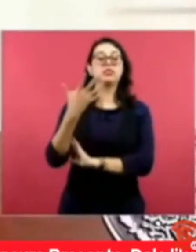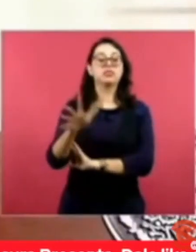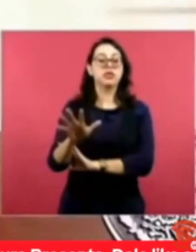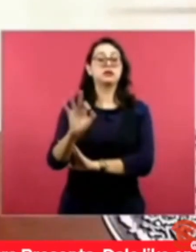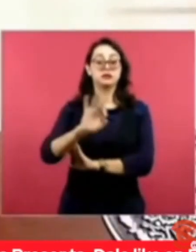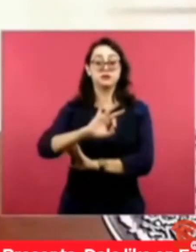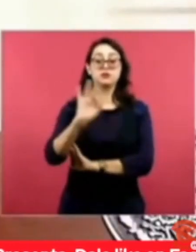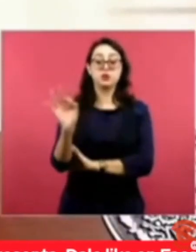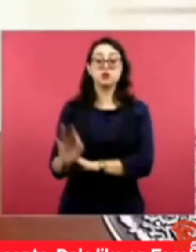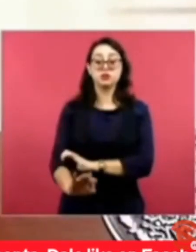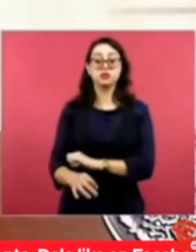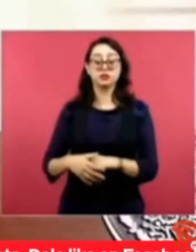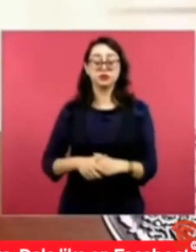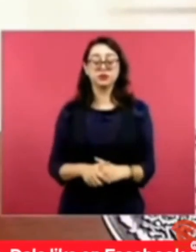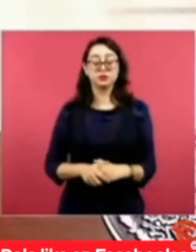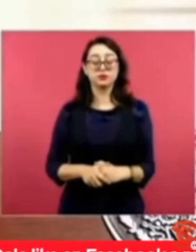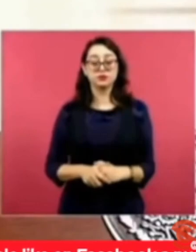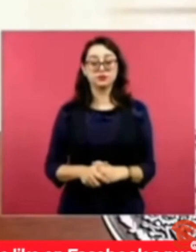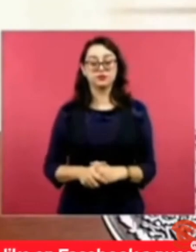la pobreza,